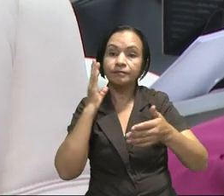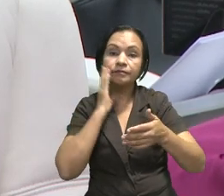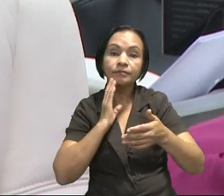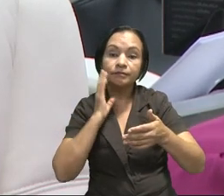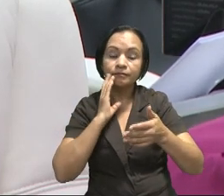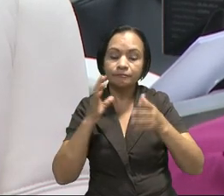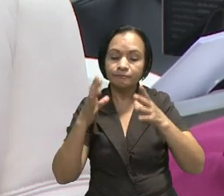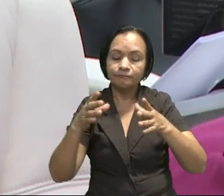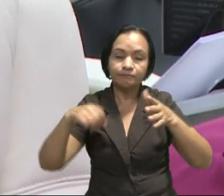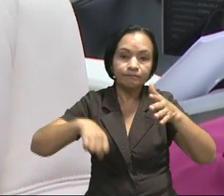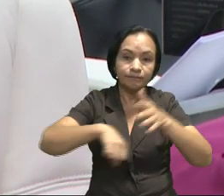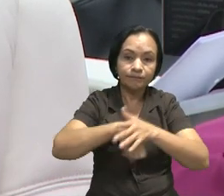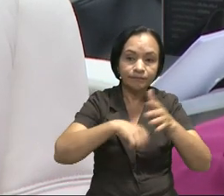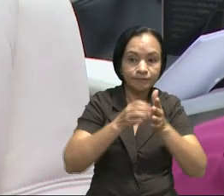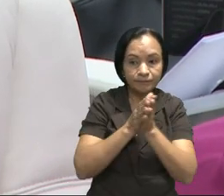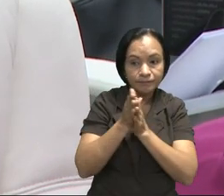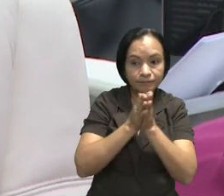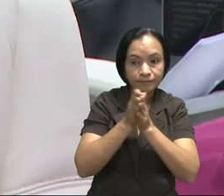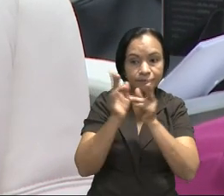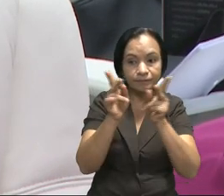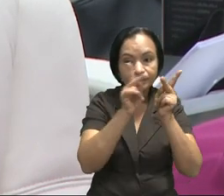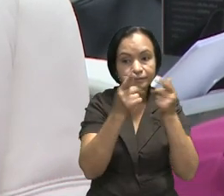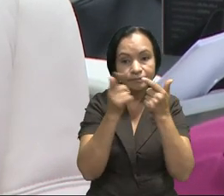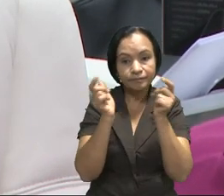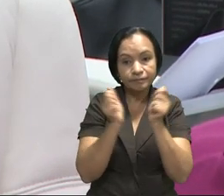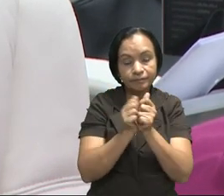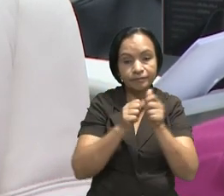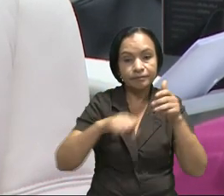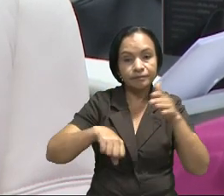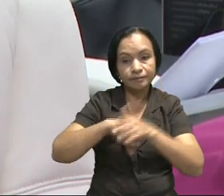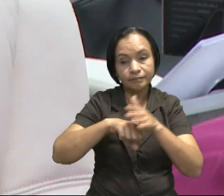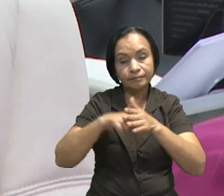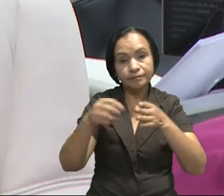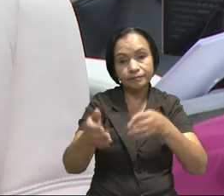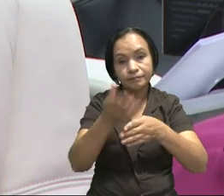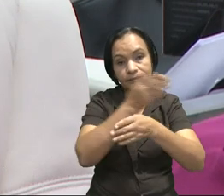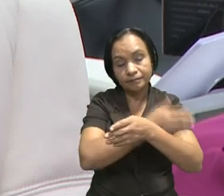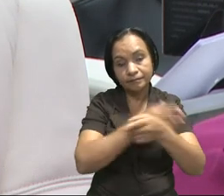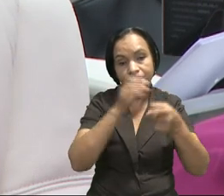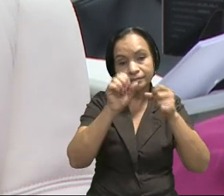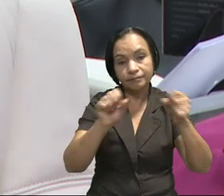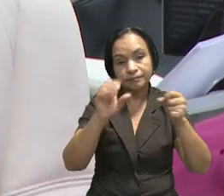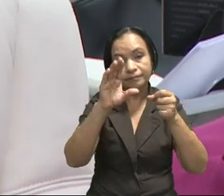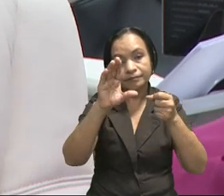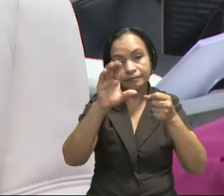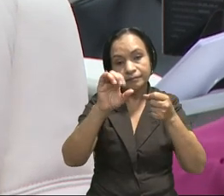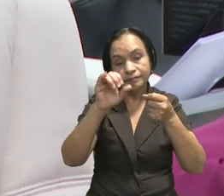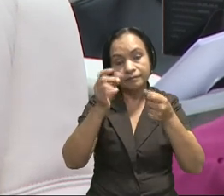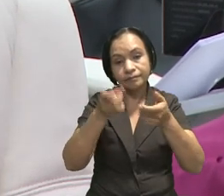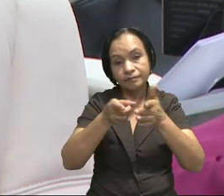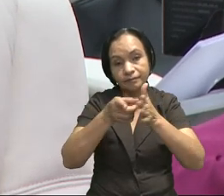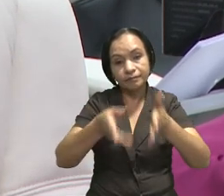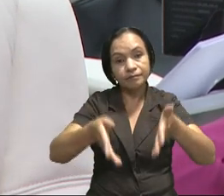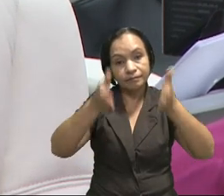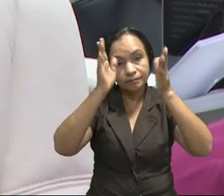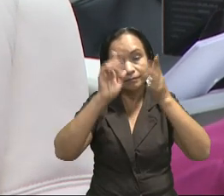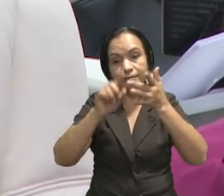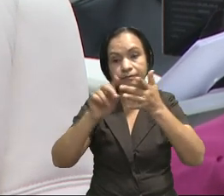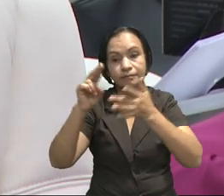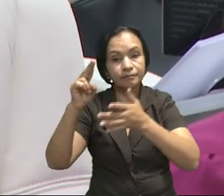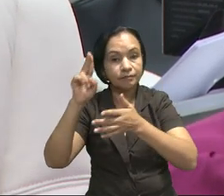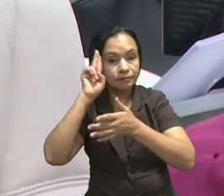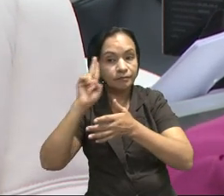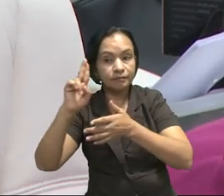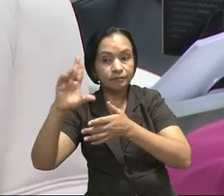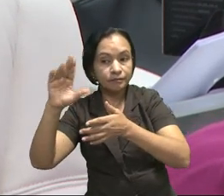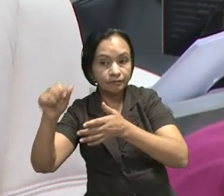balón despertaron el interés de grandes equipos del fútbol de la época, tales como el Santa Cecilia de Diriamba y la UCA,